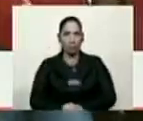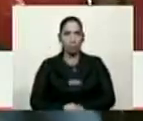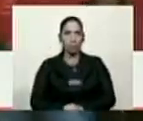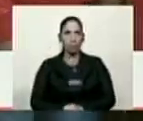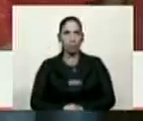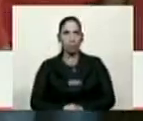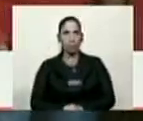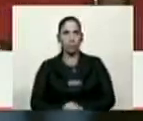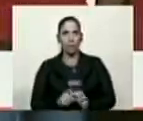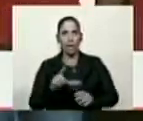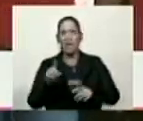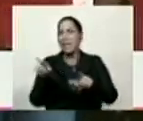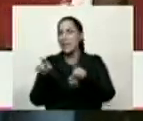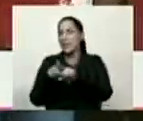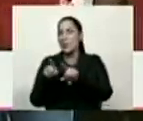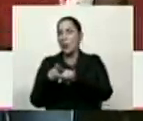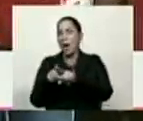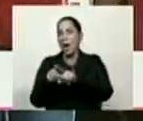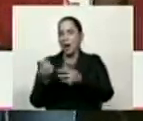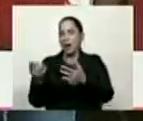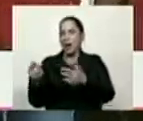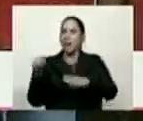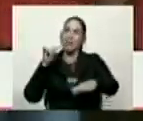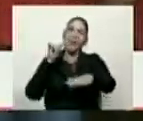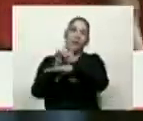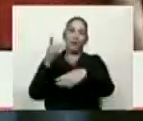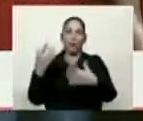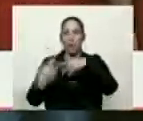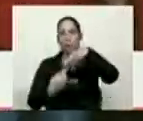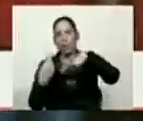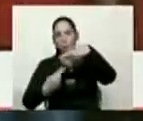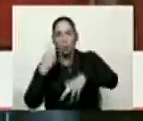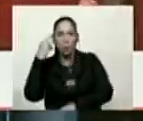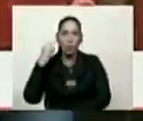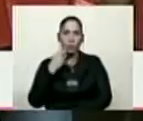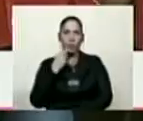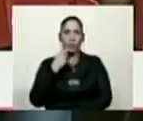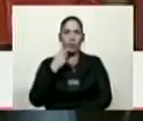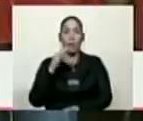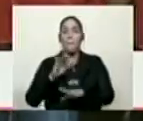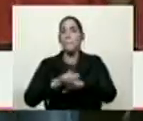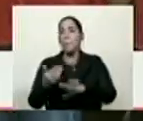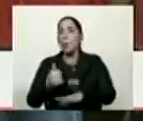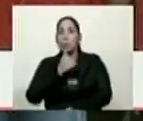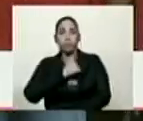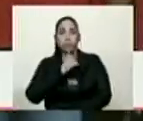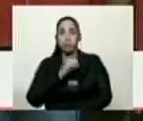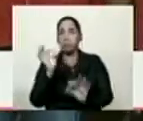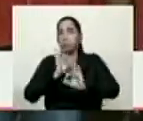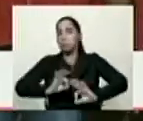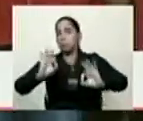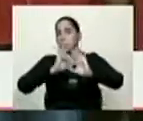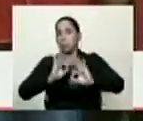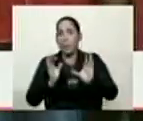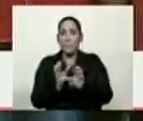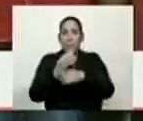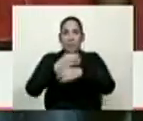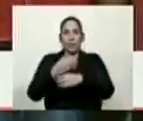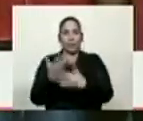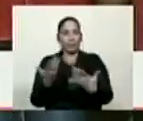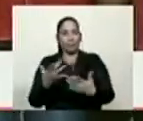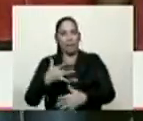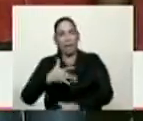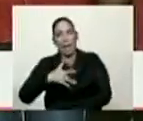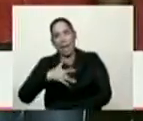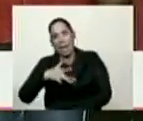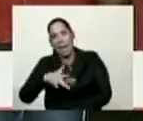Inmediatamente se van a traicionar a la Revolución Bolivariana. Porque no aguantan presión. Y uno dice, qué lástima que